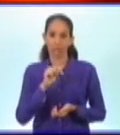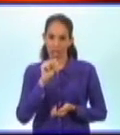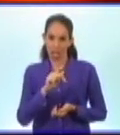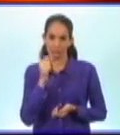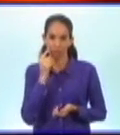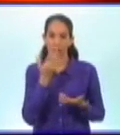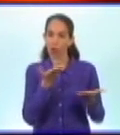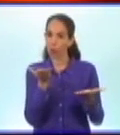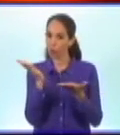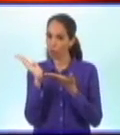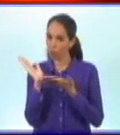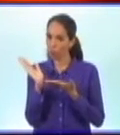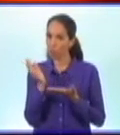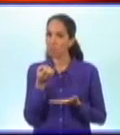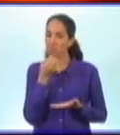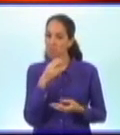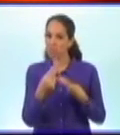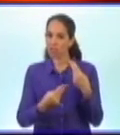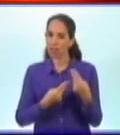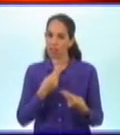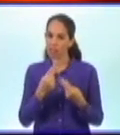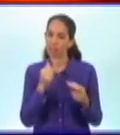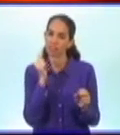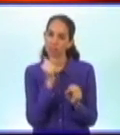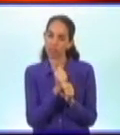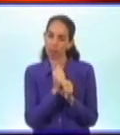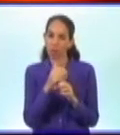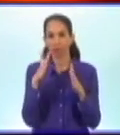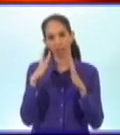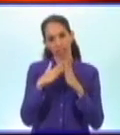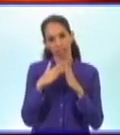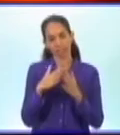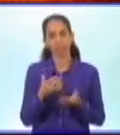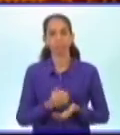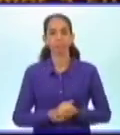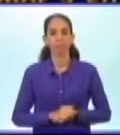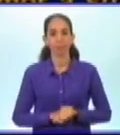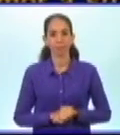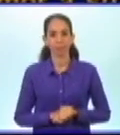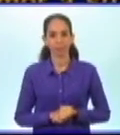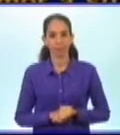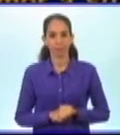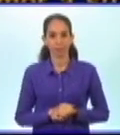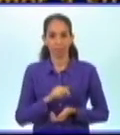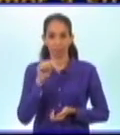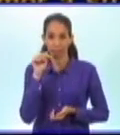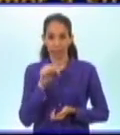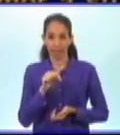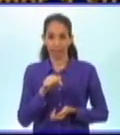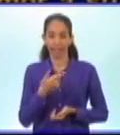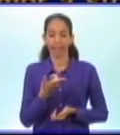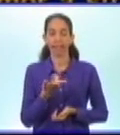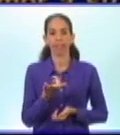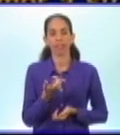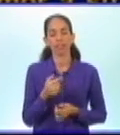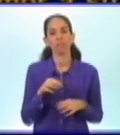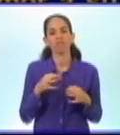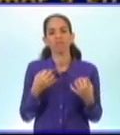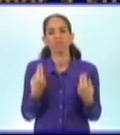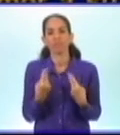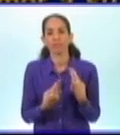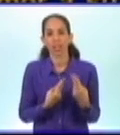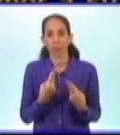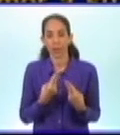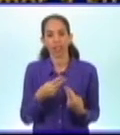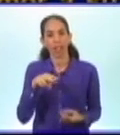recuerda que puedes trabajar desde tu cuaderno de ortografía. En esta ocasión debes indicar